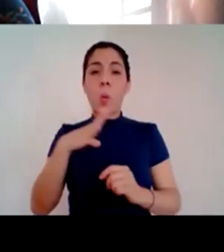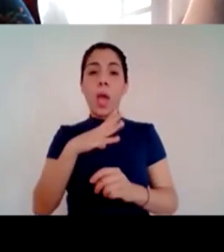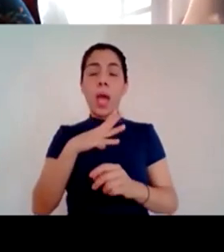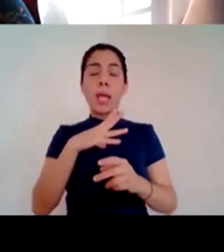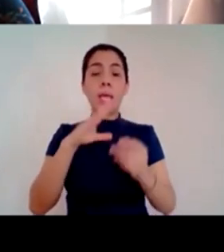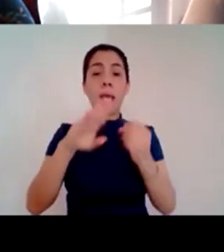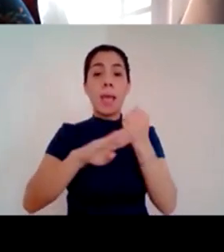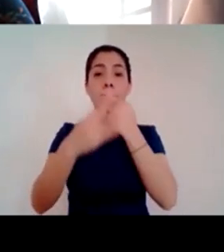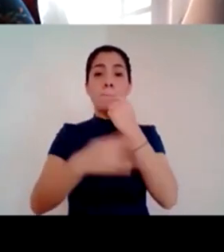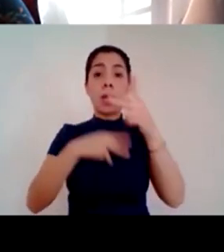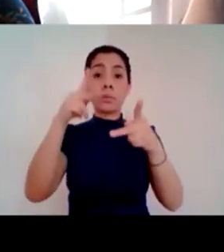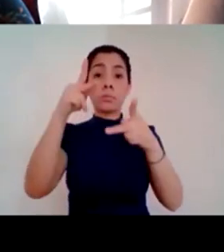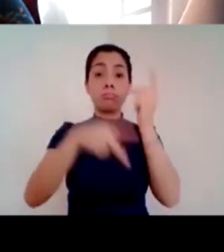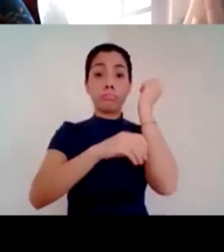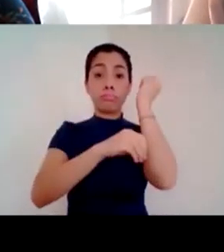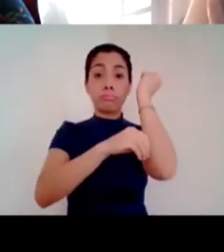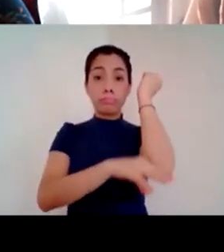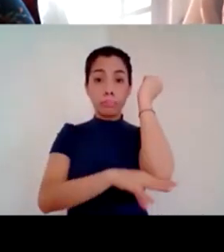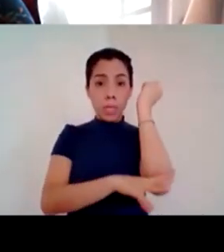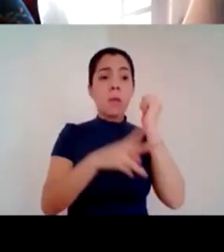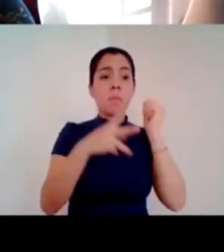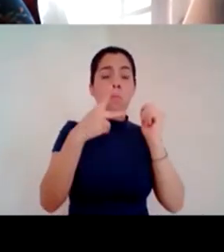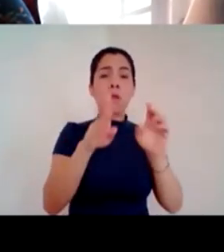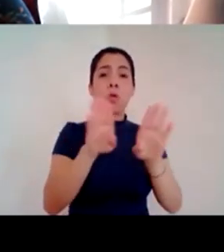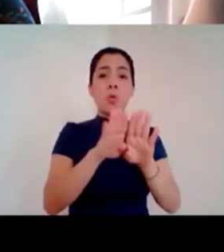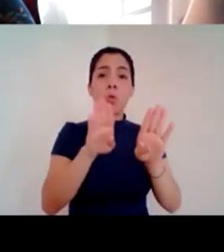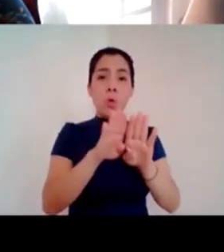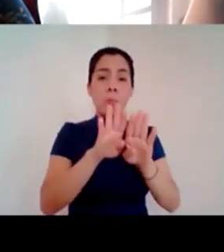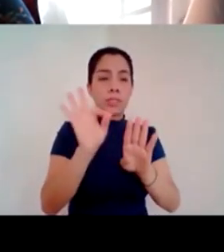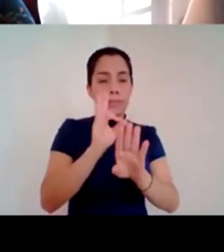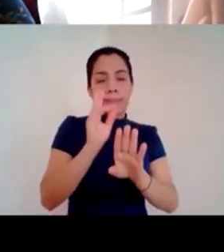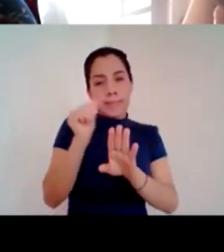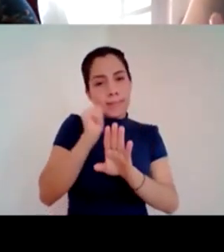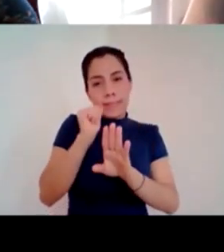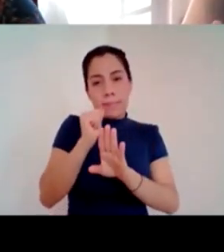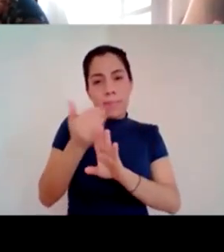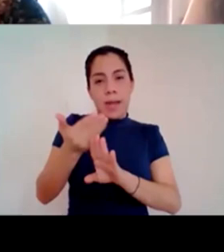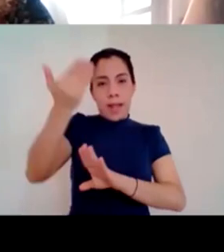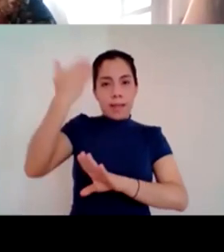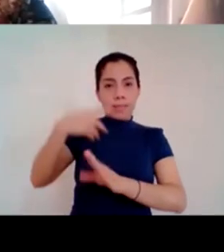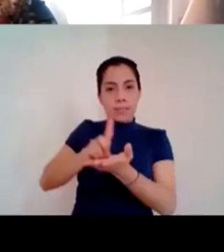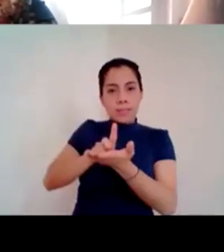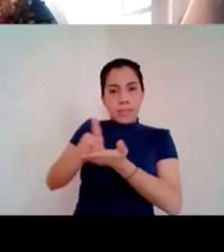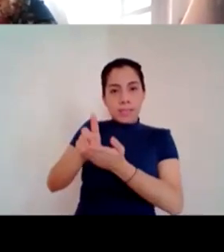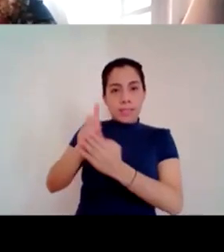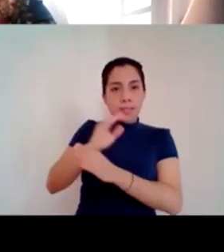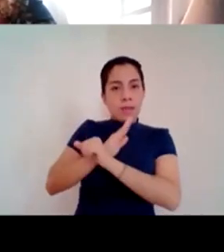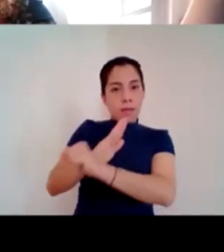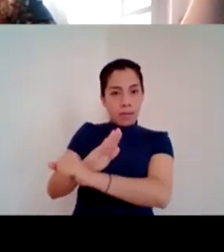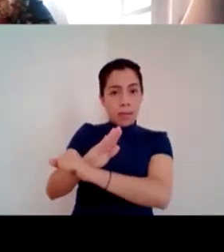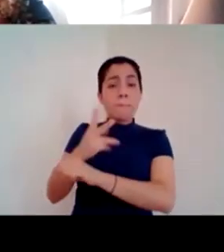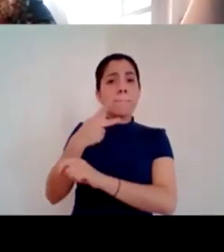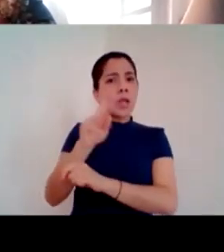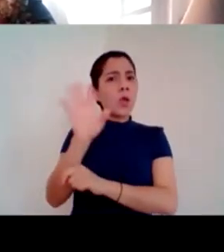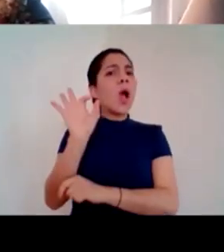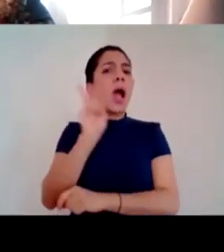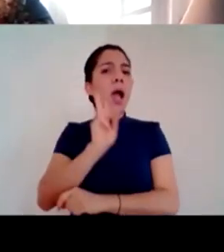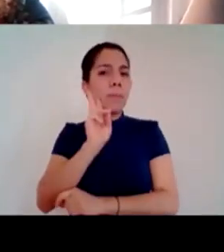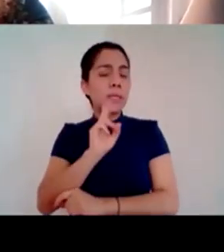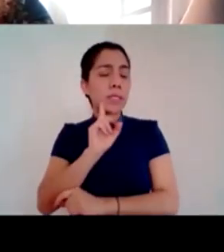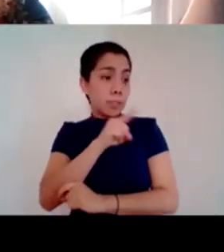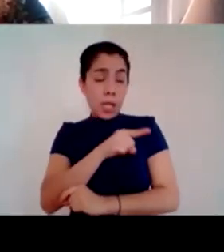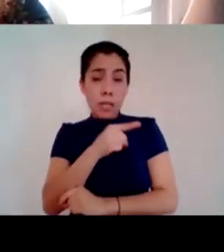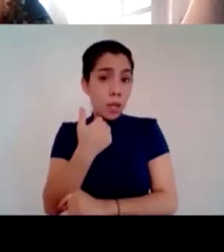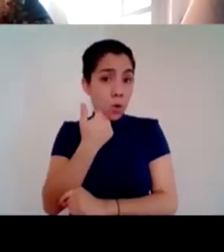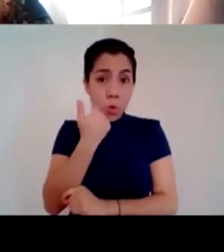puede evitar llegar a ese punto es mucho mejor la prevención siempre será la mejor opción pero en cualquier caso defiendan su derecho a no ser madres si no quieren